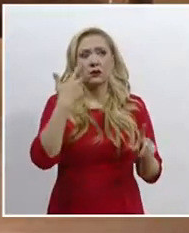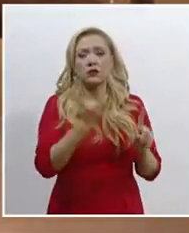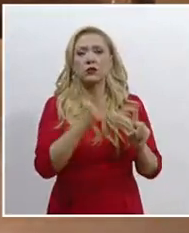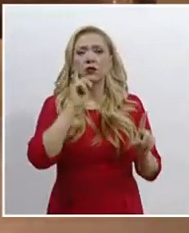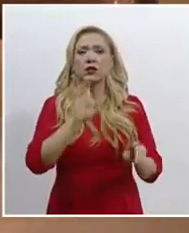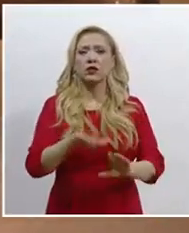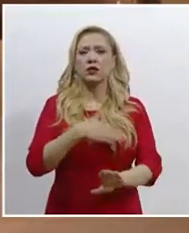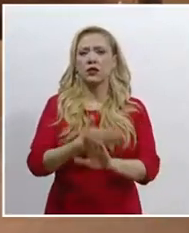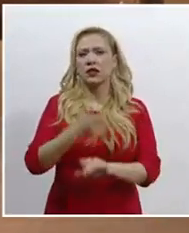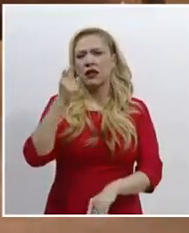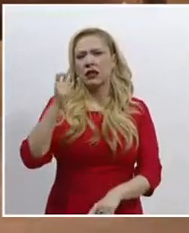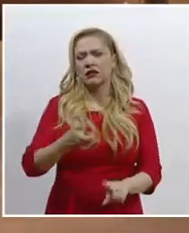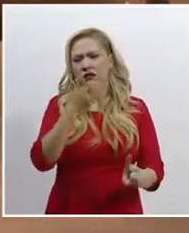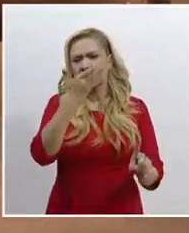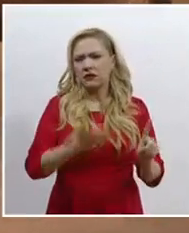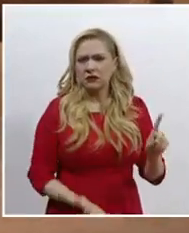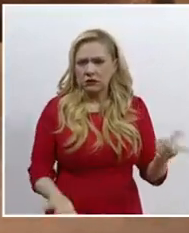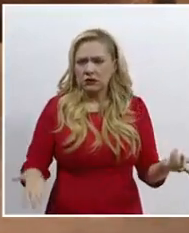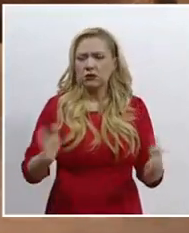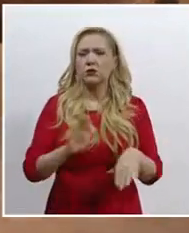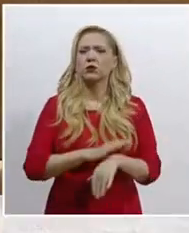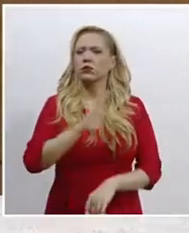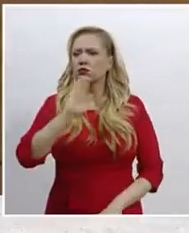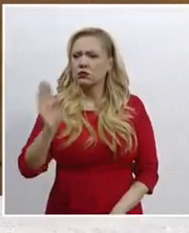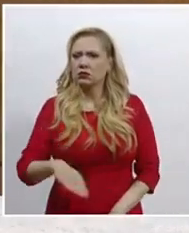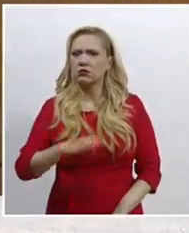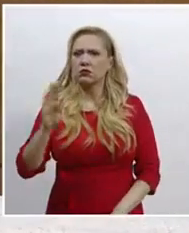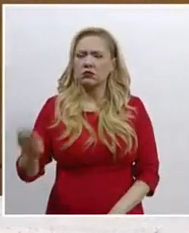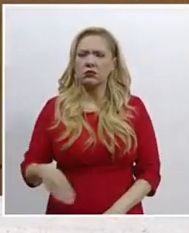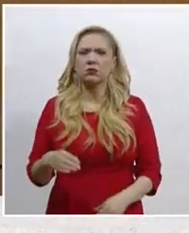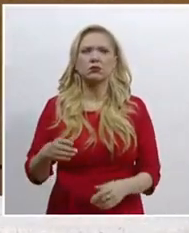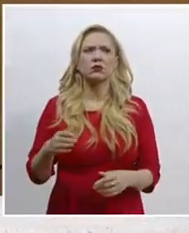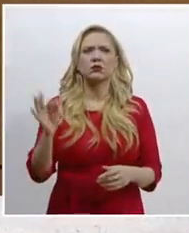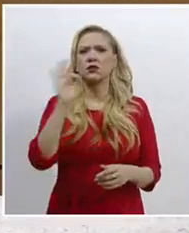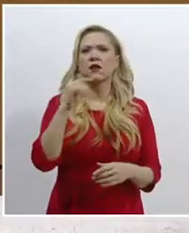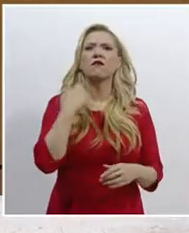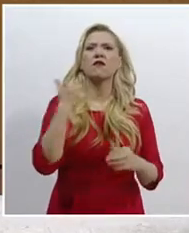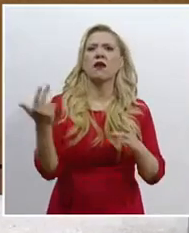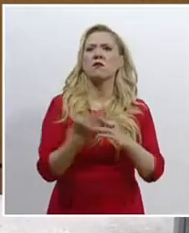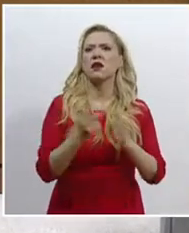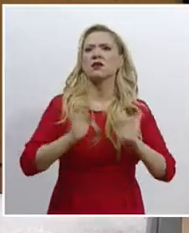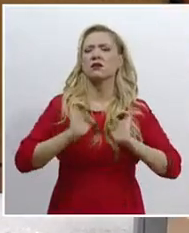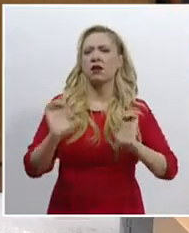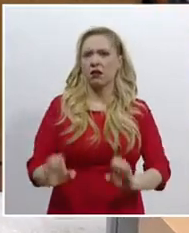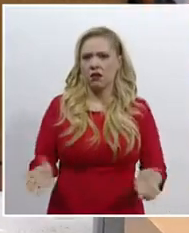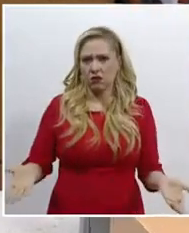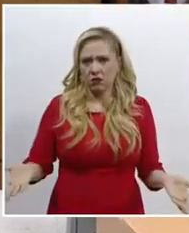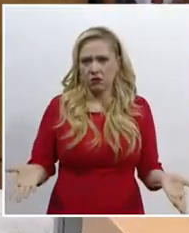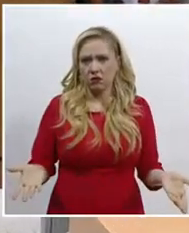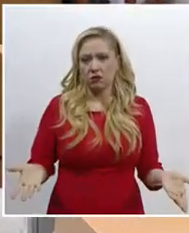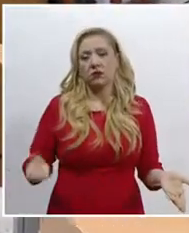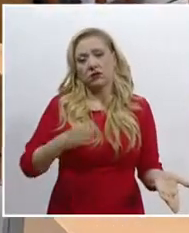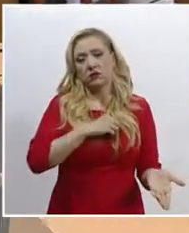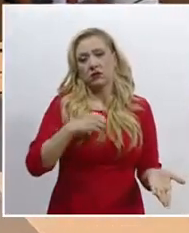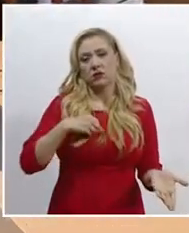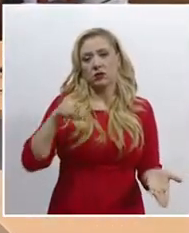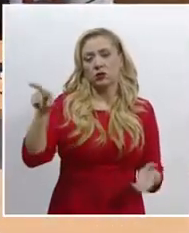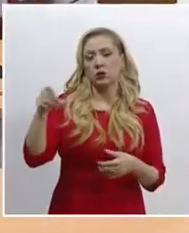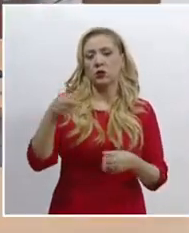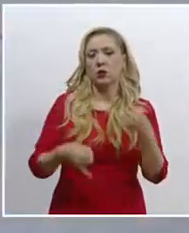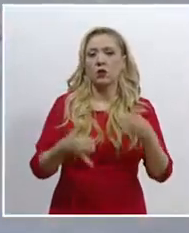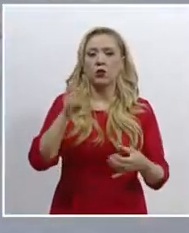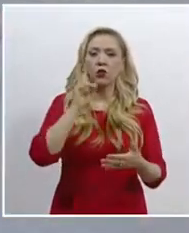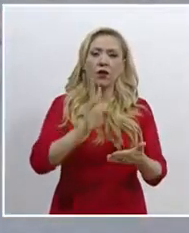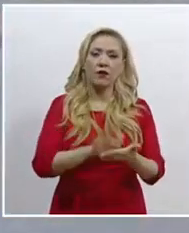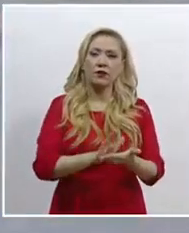mujeres, sobre todo tratándose de muertes violentas, es decir, de feminicidios. lo que implica el deber del juez de recabar pruebas